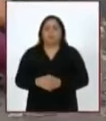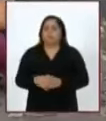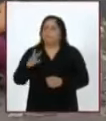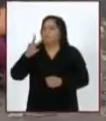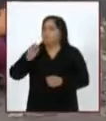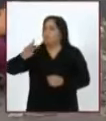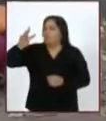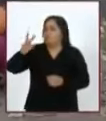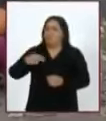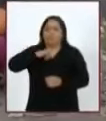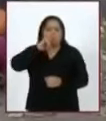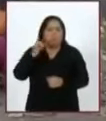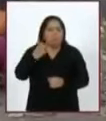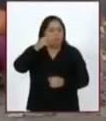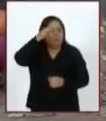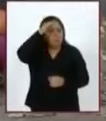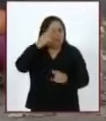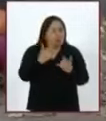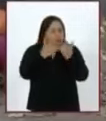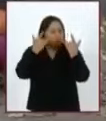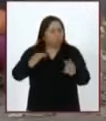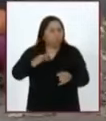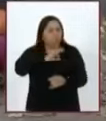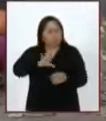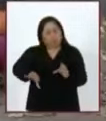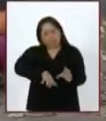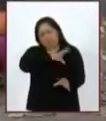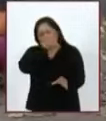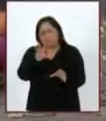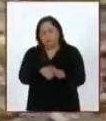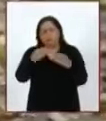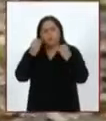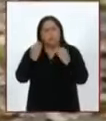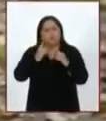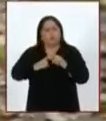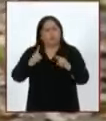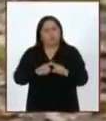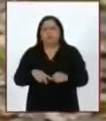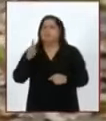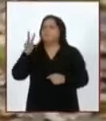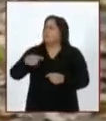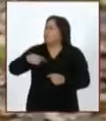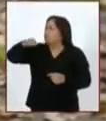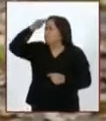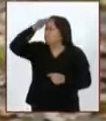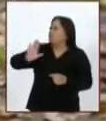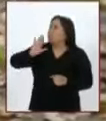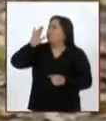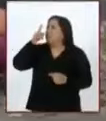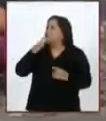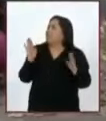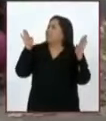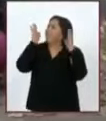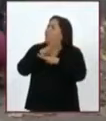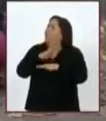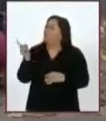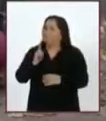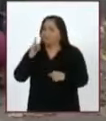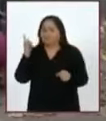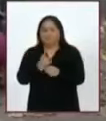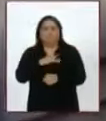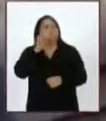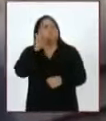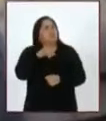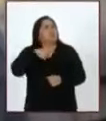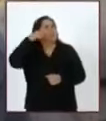¡Guau! Nunca pensé que las historietas pudieran tener tantos usos. Y yo siempre pensé que eran solo para entretener. Oigan, se